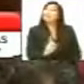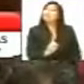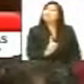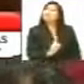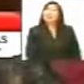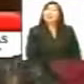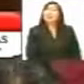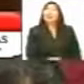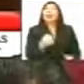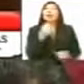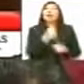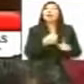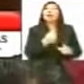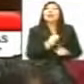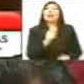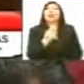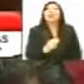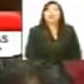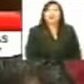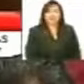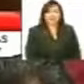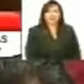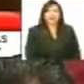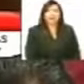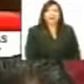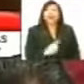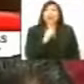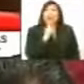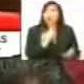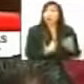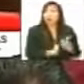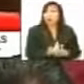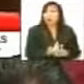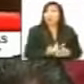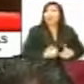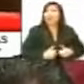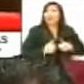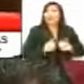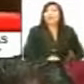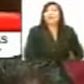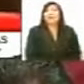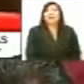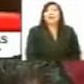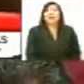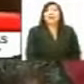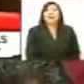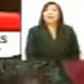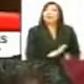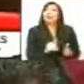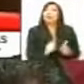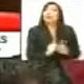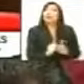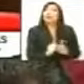es eso. La lucha contra la corrupción es un nuevo estilo de vida de todos